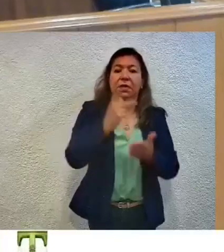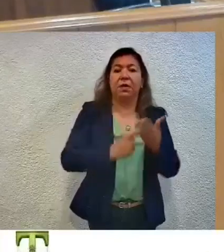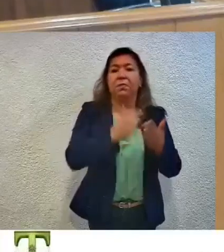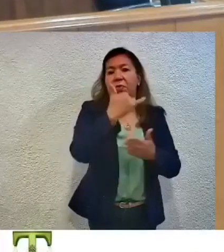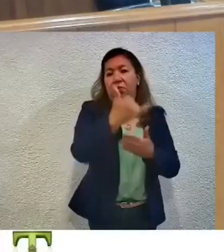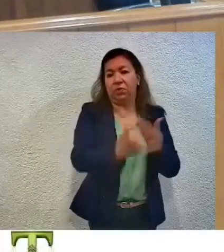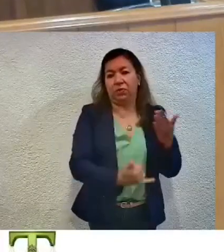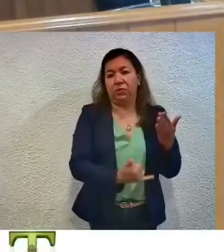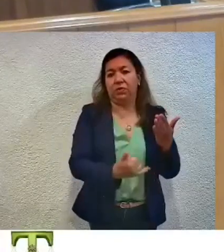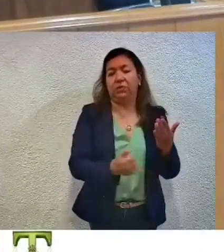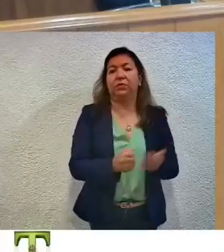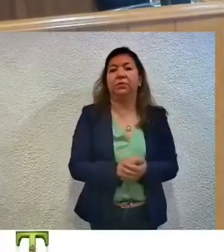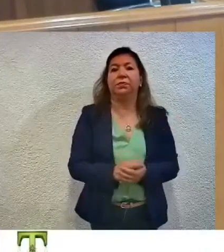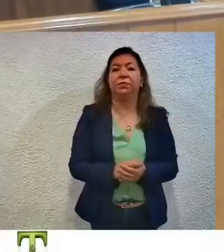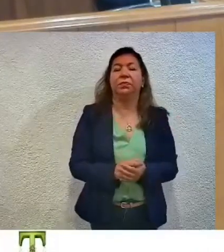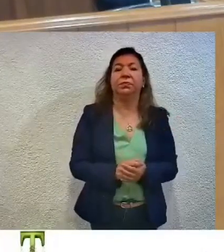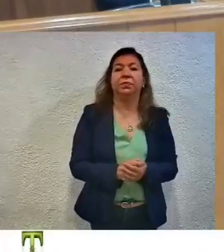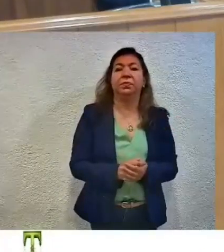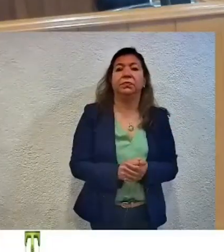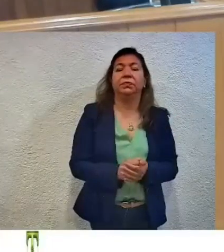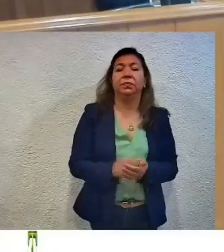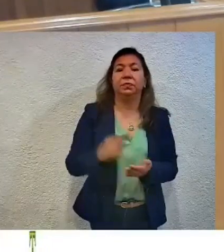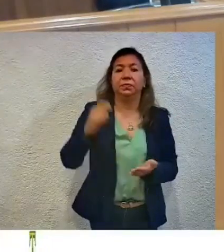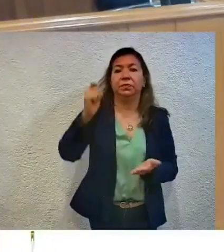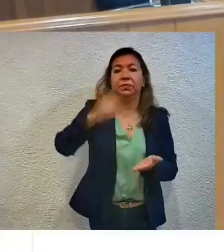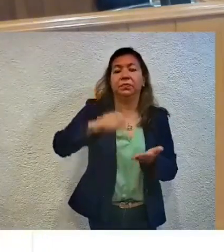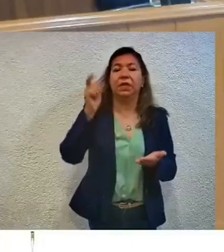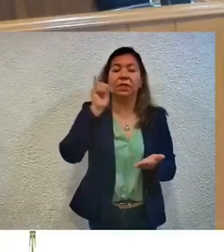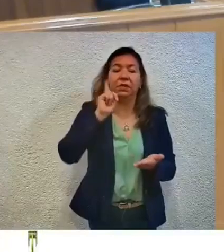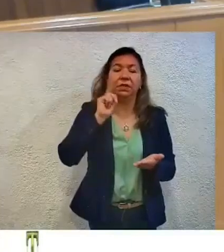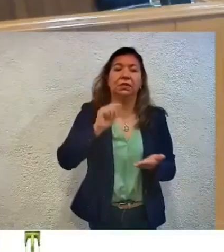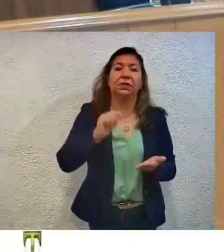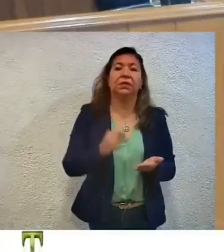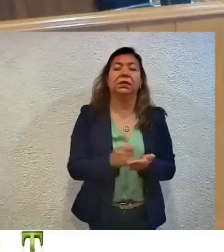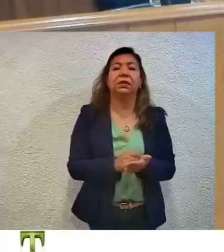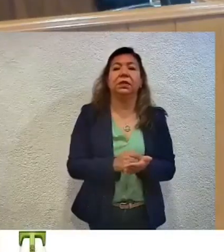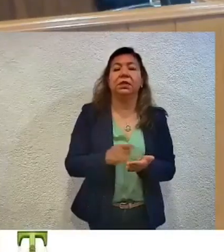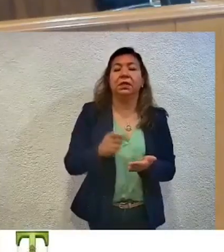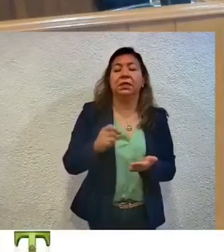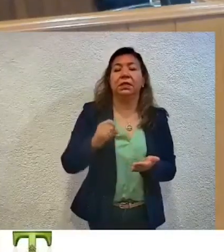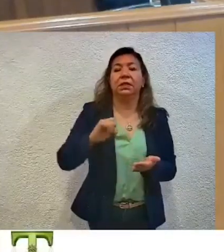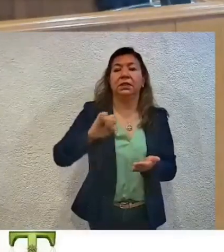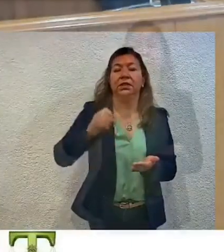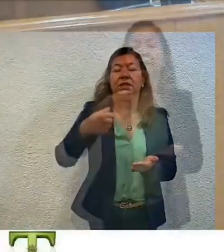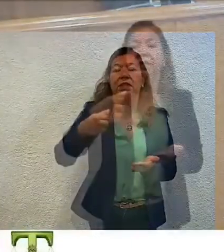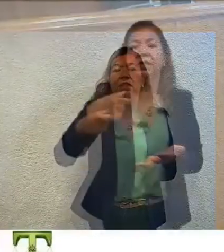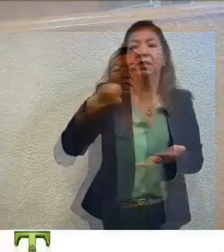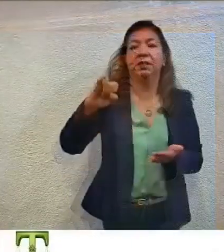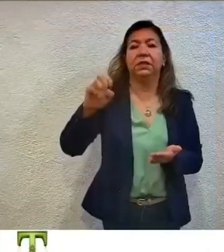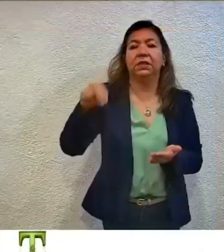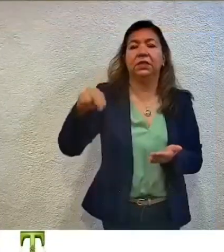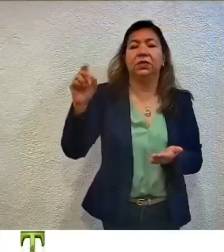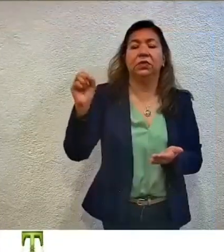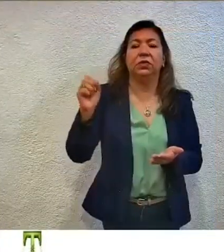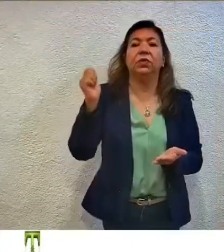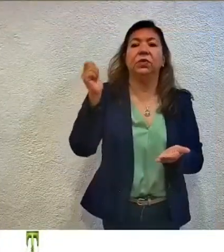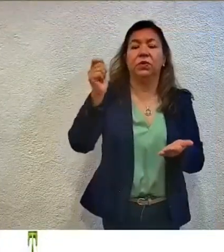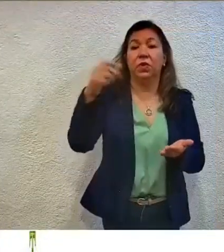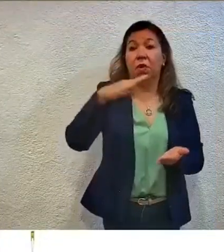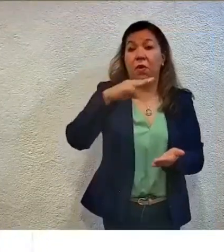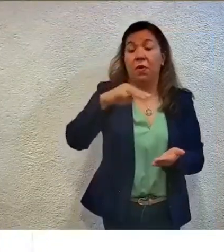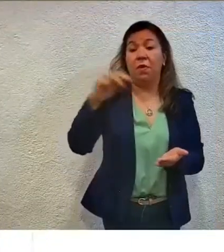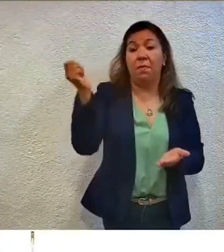Brito. A favor del proyecto. Gracias, magistrada. Magistrada ponente Evelyn Rodríguez Chinol. Es mi proyecto. Gracias, magistrada. Magistrada